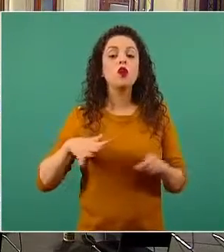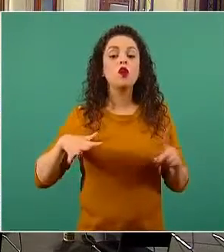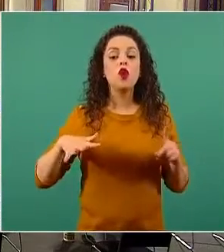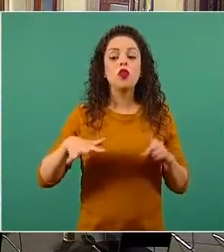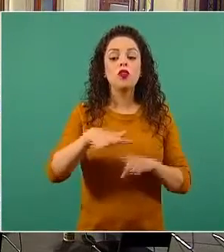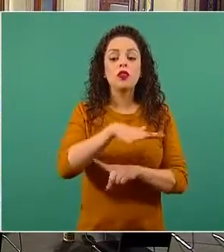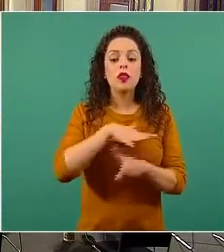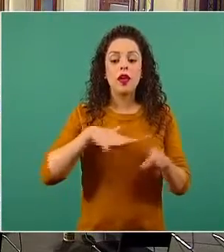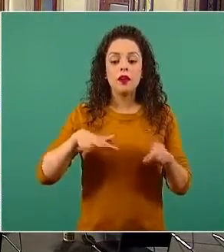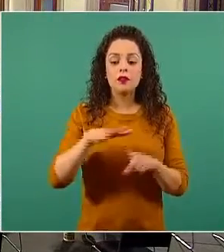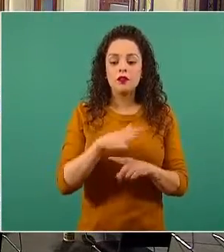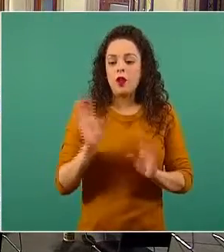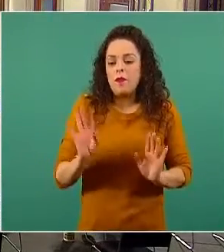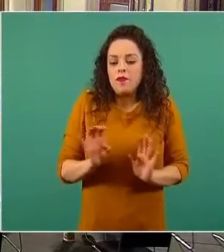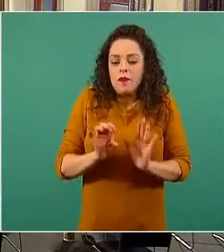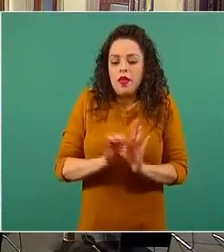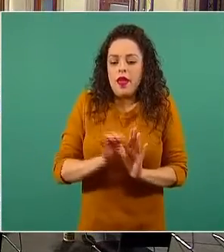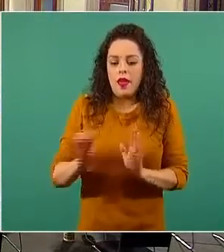Por ejemplo,